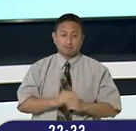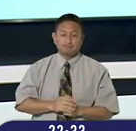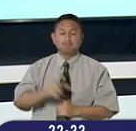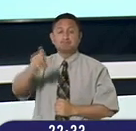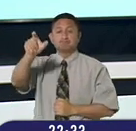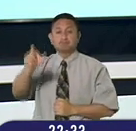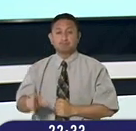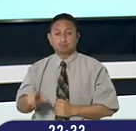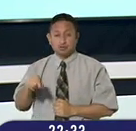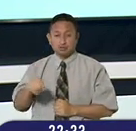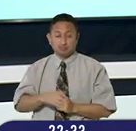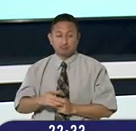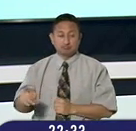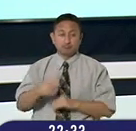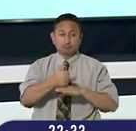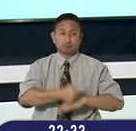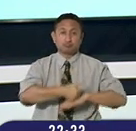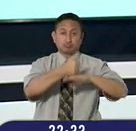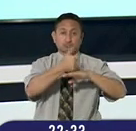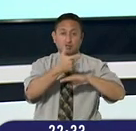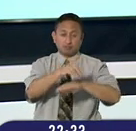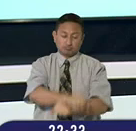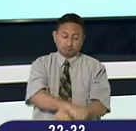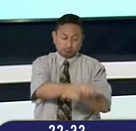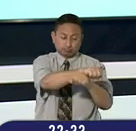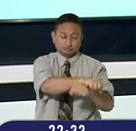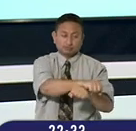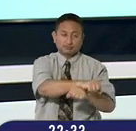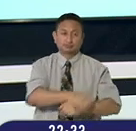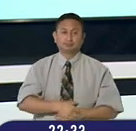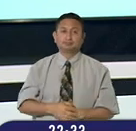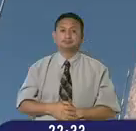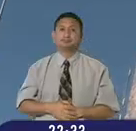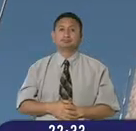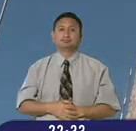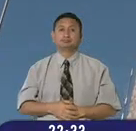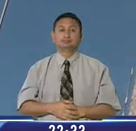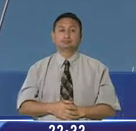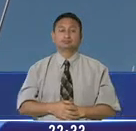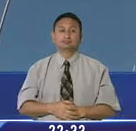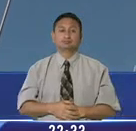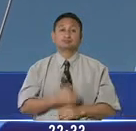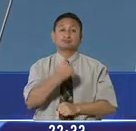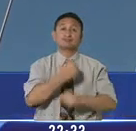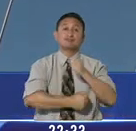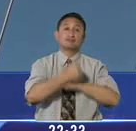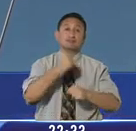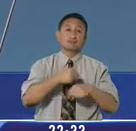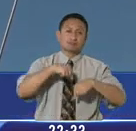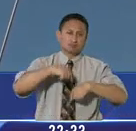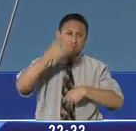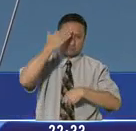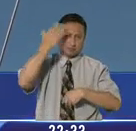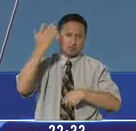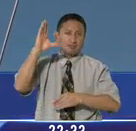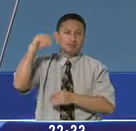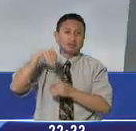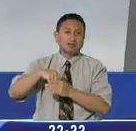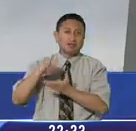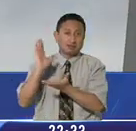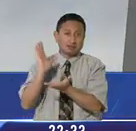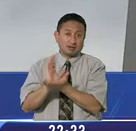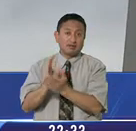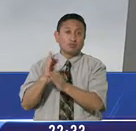persona en mención fue puesta a órdenes de las autoridades competentes. Desde años atrás se conocía que en el interior del IES